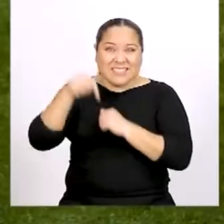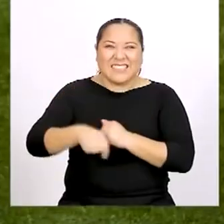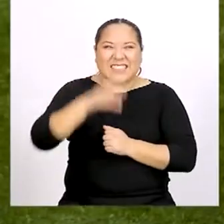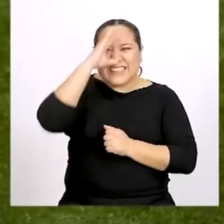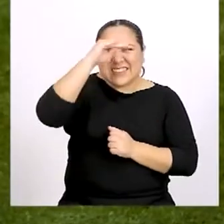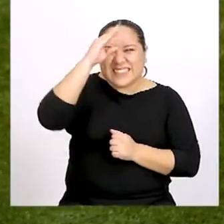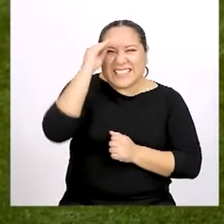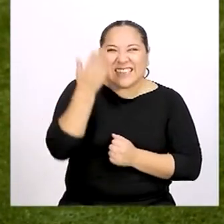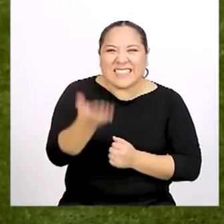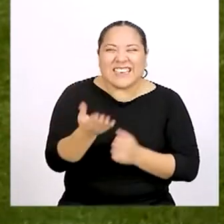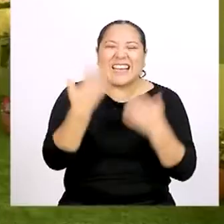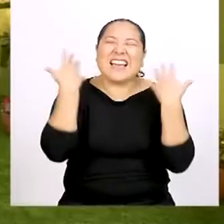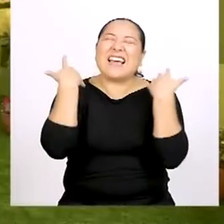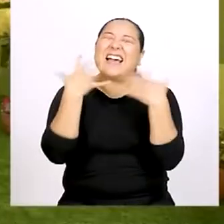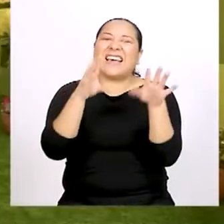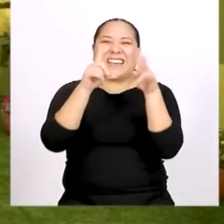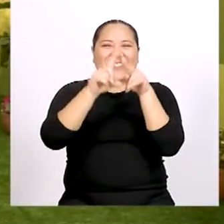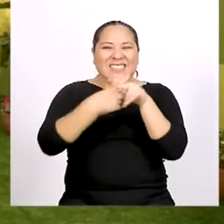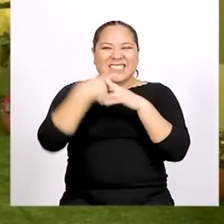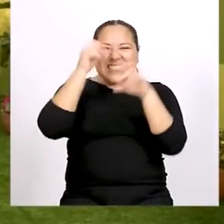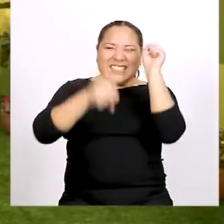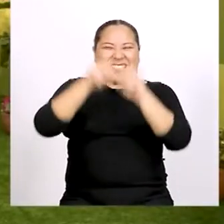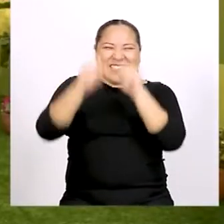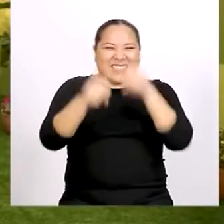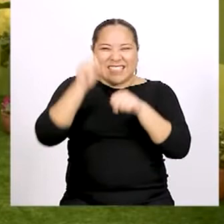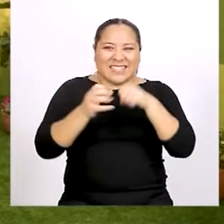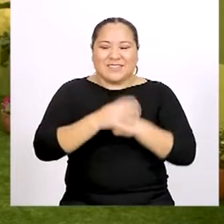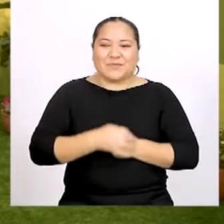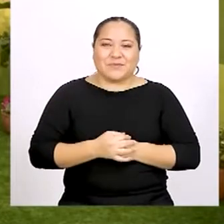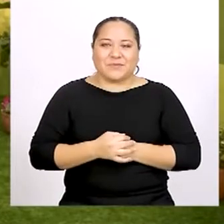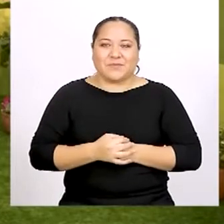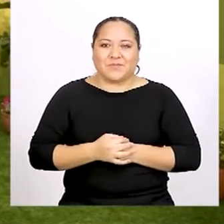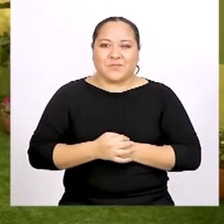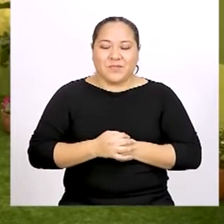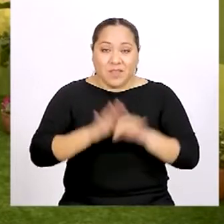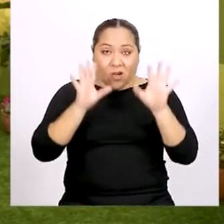cantidades. ¿Ah? Niñas y niños, ¡empecemos! ¡Sí!